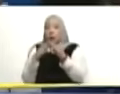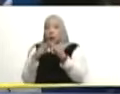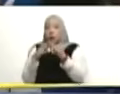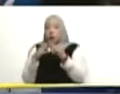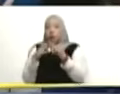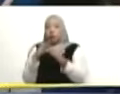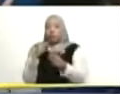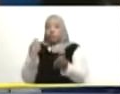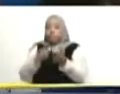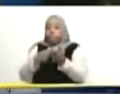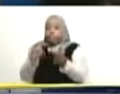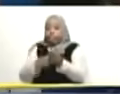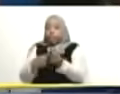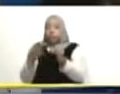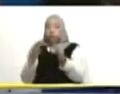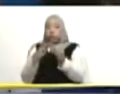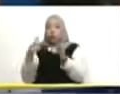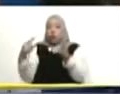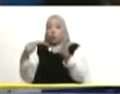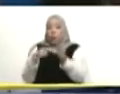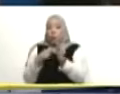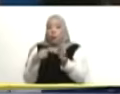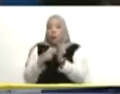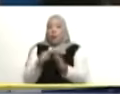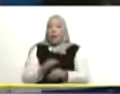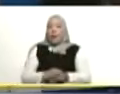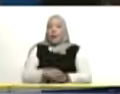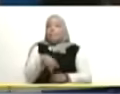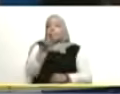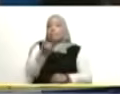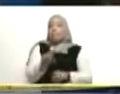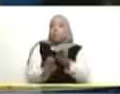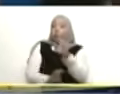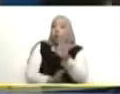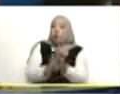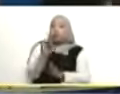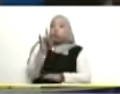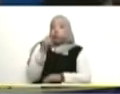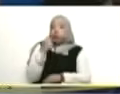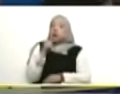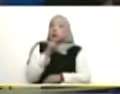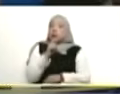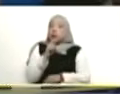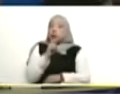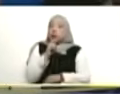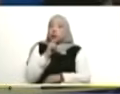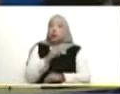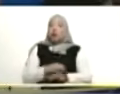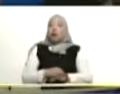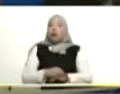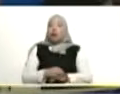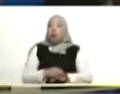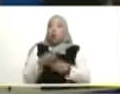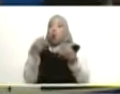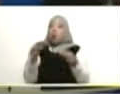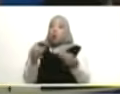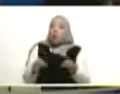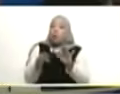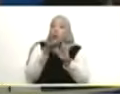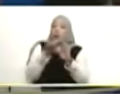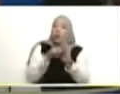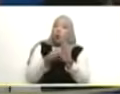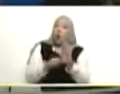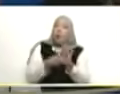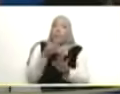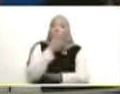Alquilado. ¿Verdad? Entonces también es una opción que nosotros regularicemos,